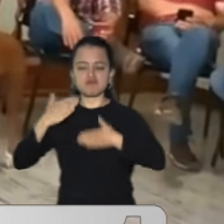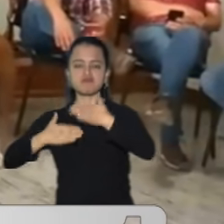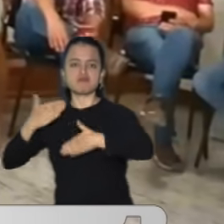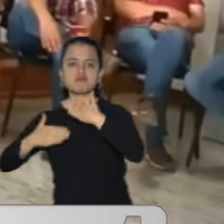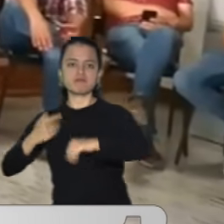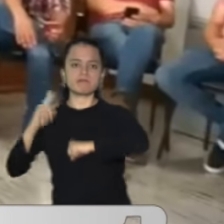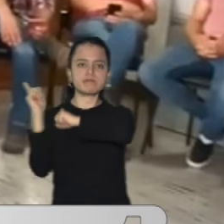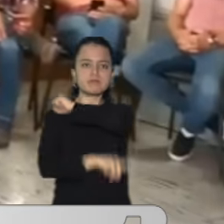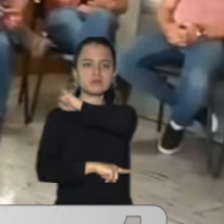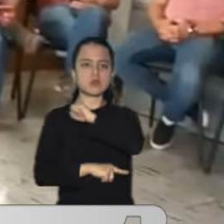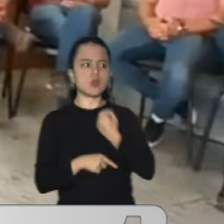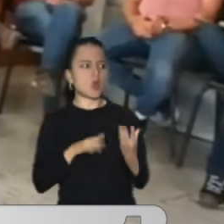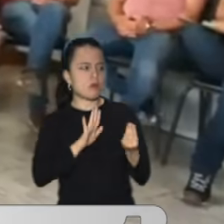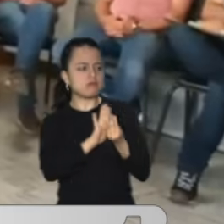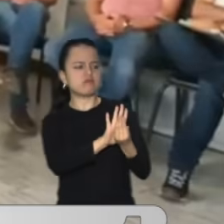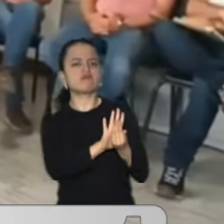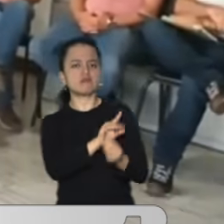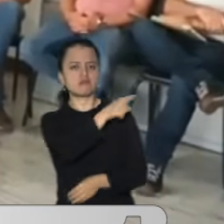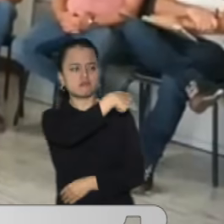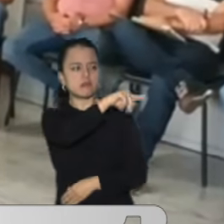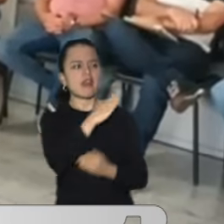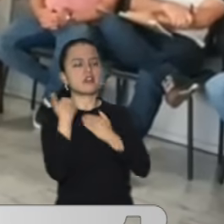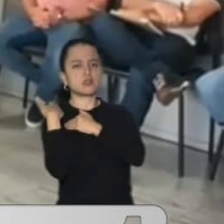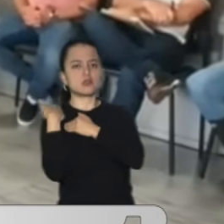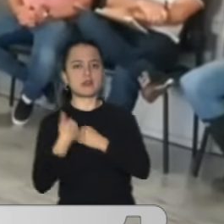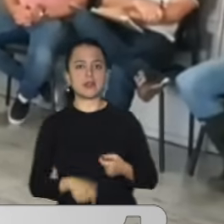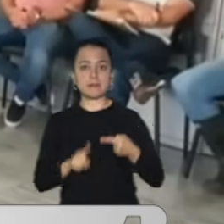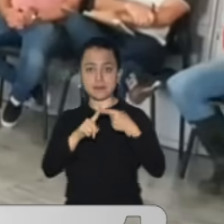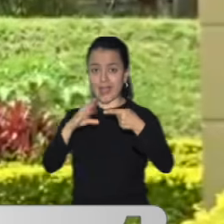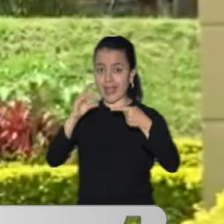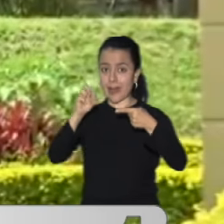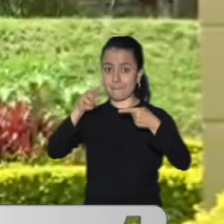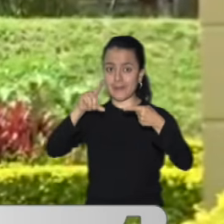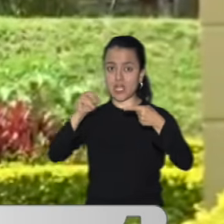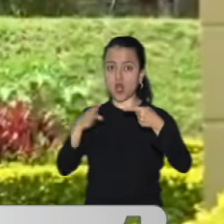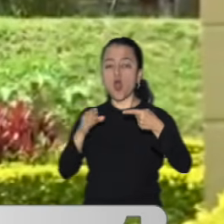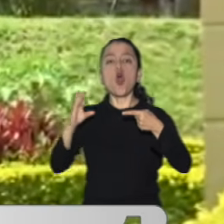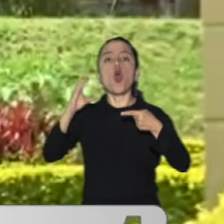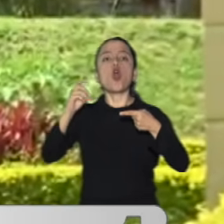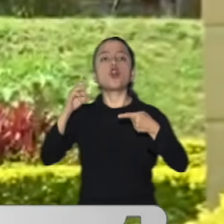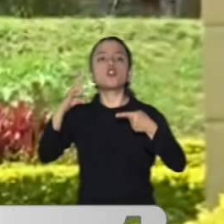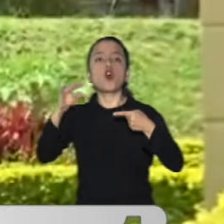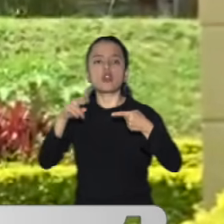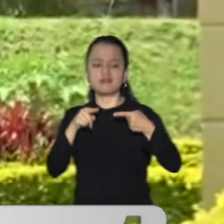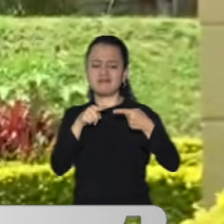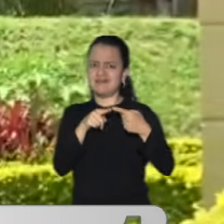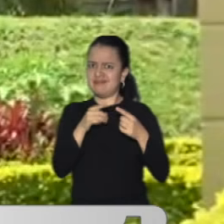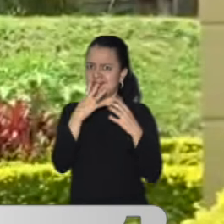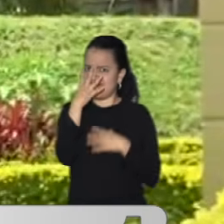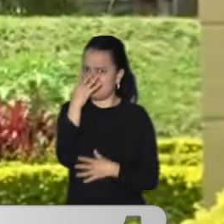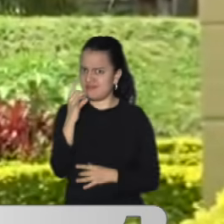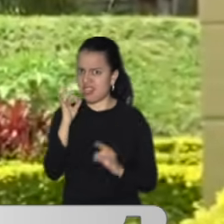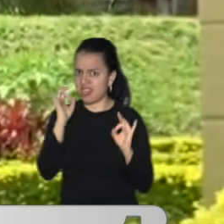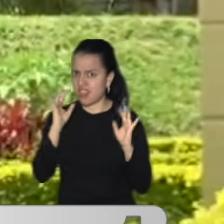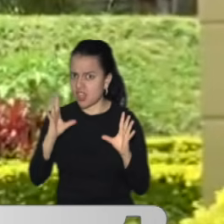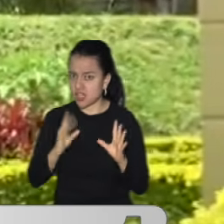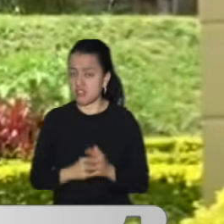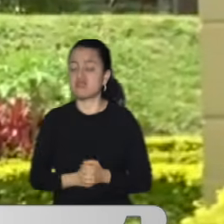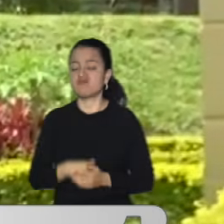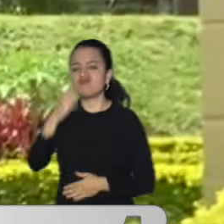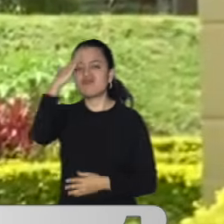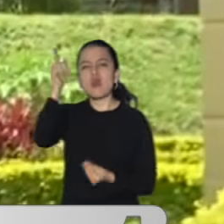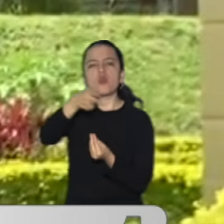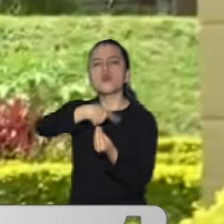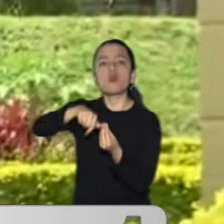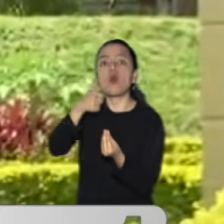el delito de desplazamiento forzado. Alias Camilo Cotorro, un bandido del Recibal 18 que ya tiene orden